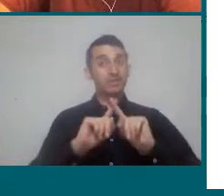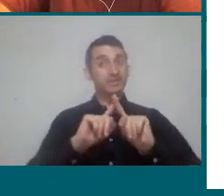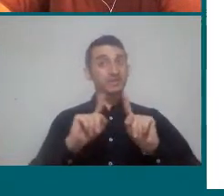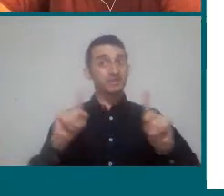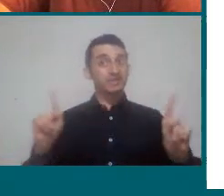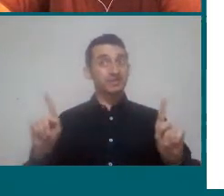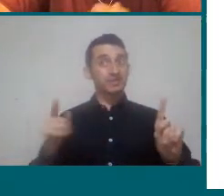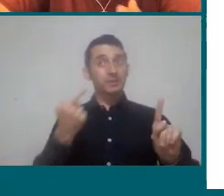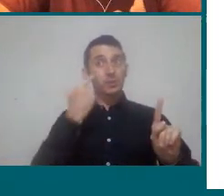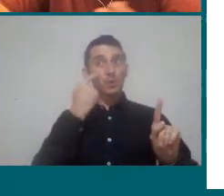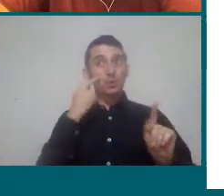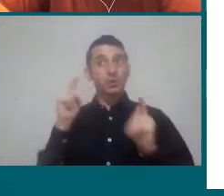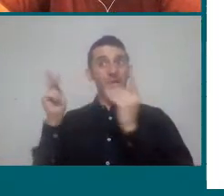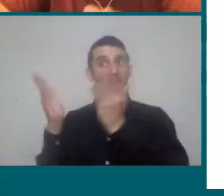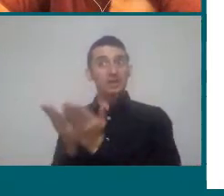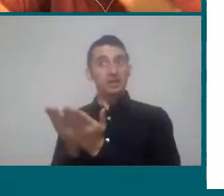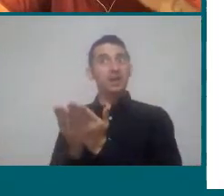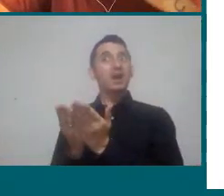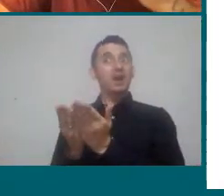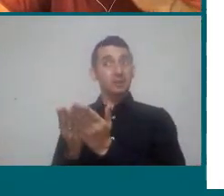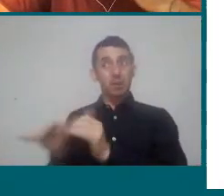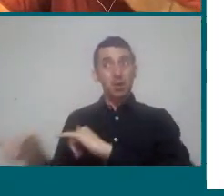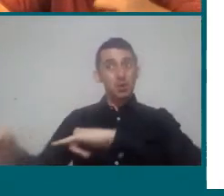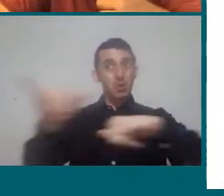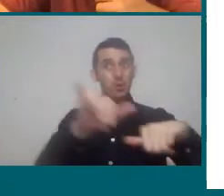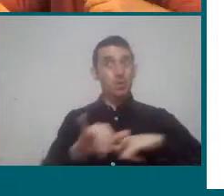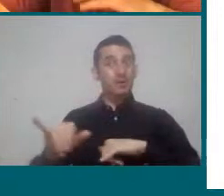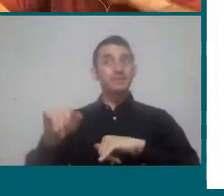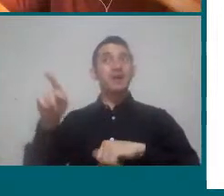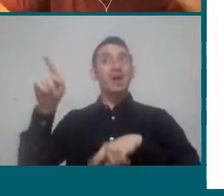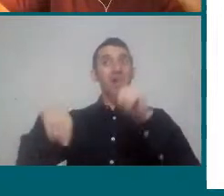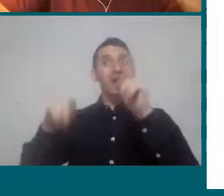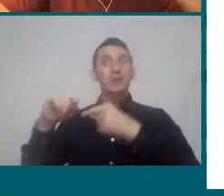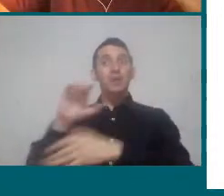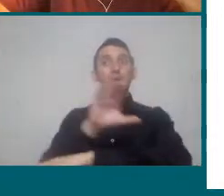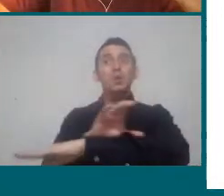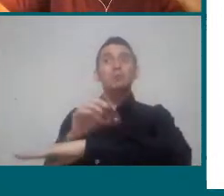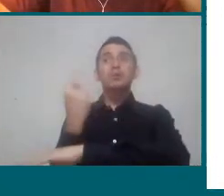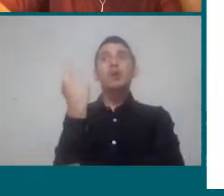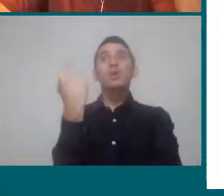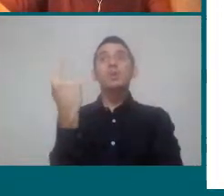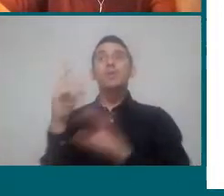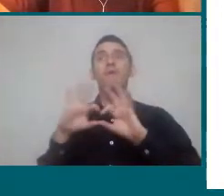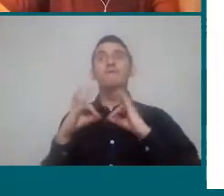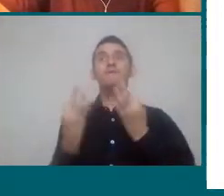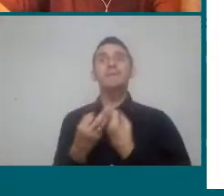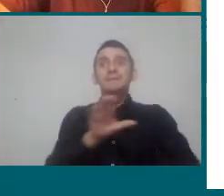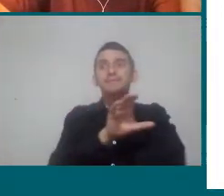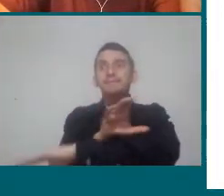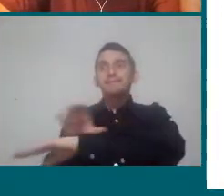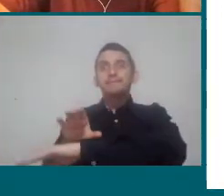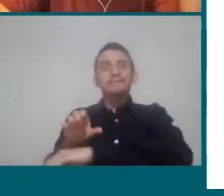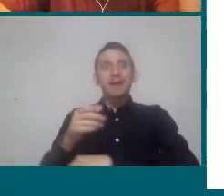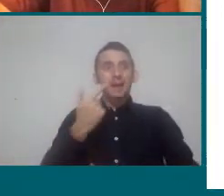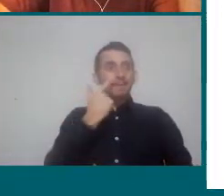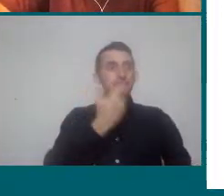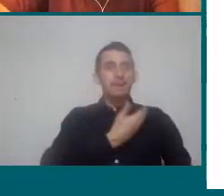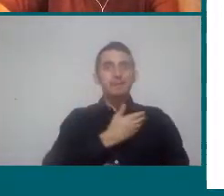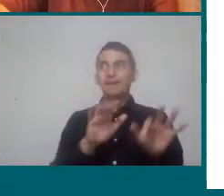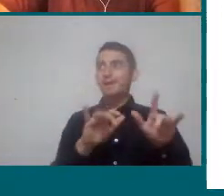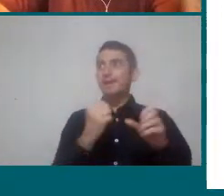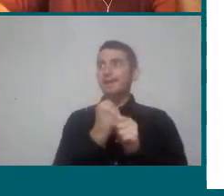el alumnado. Hay alumnado que había una computadora en casa para toda la familia y si la familia teletrabajaba lo tenían que